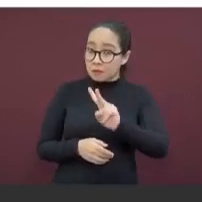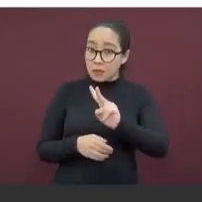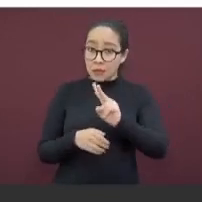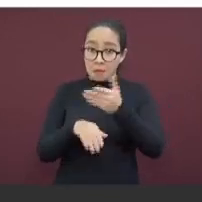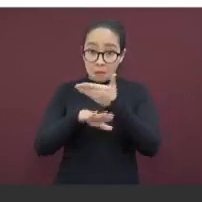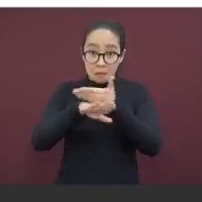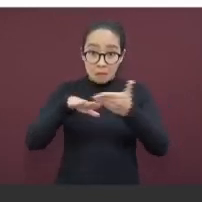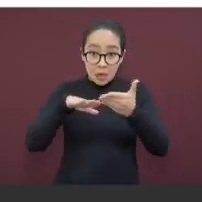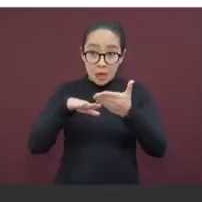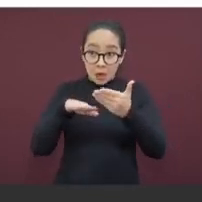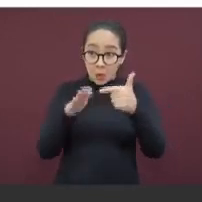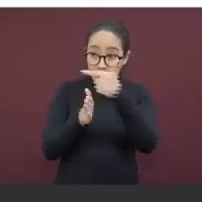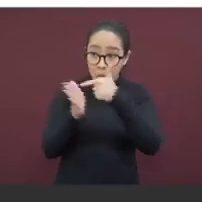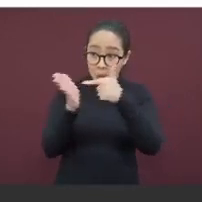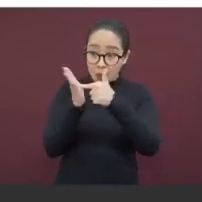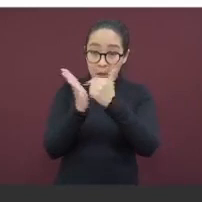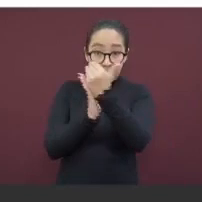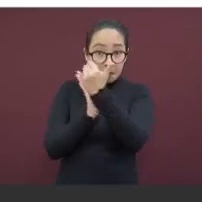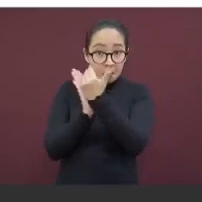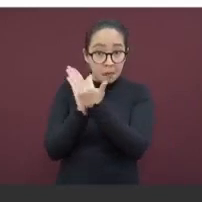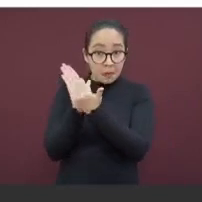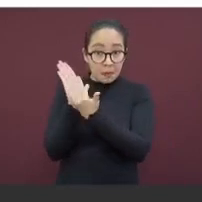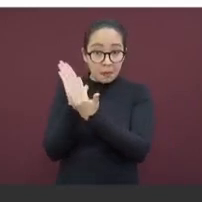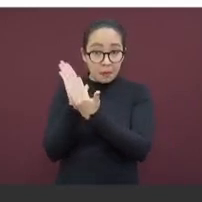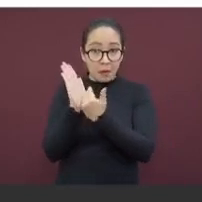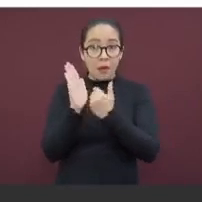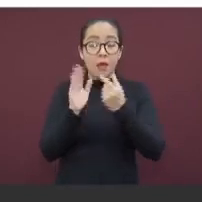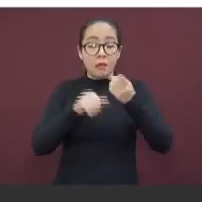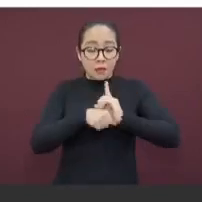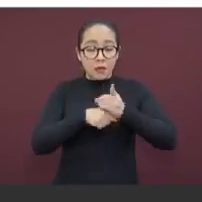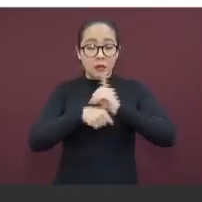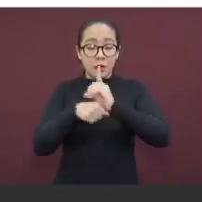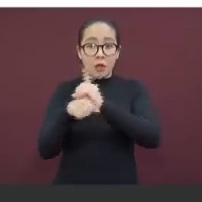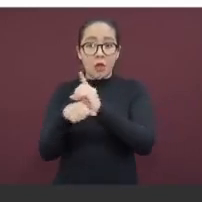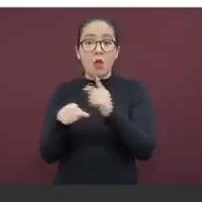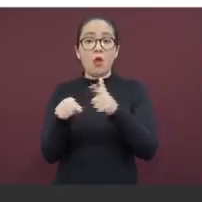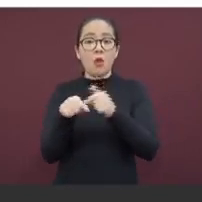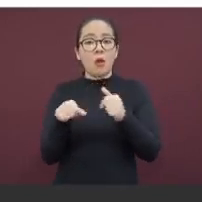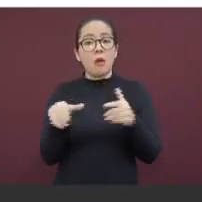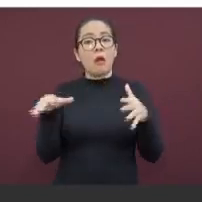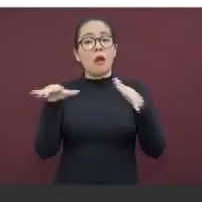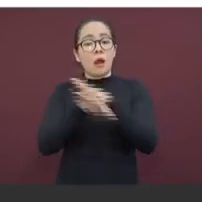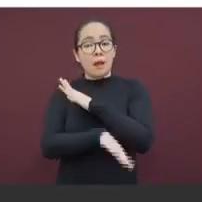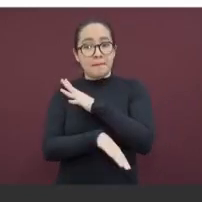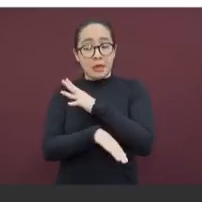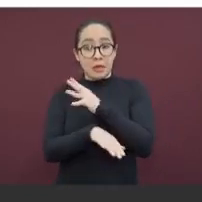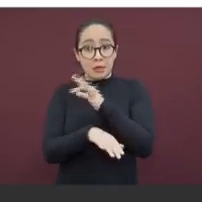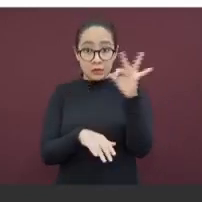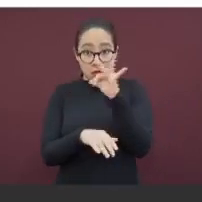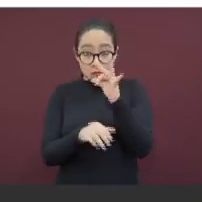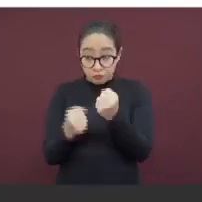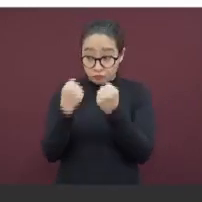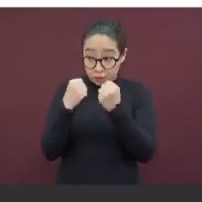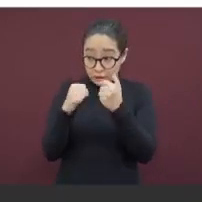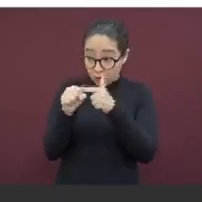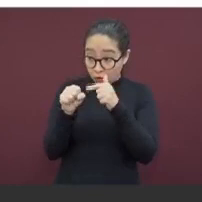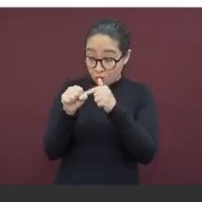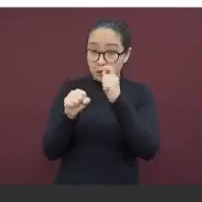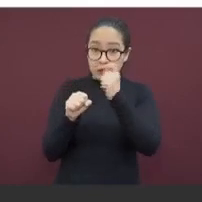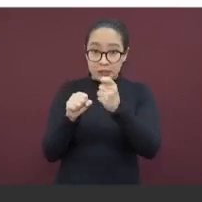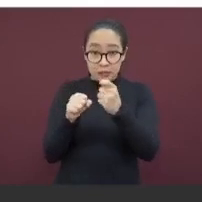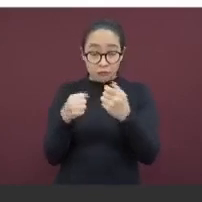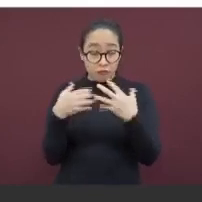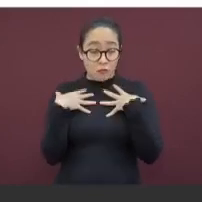permanecen en blanco los colores cambian cada día entre más intenso es indica mayor transmisión y